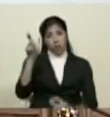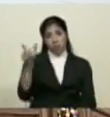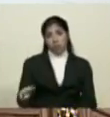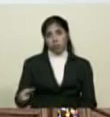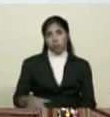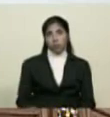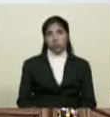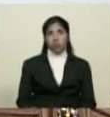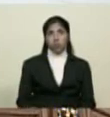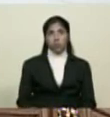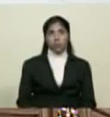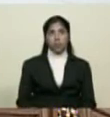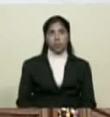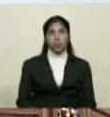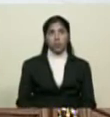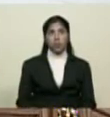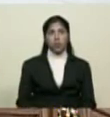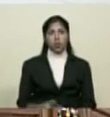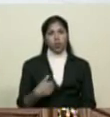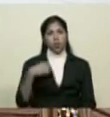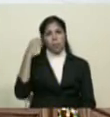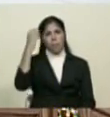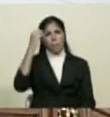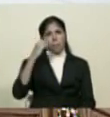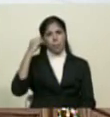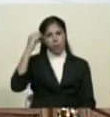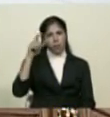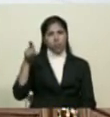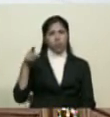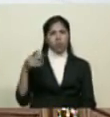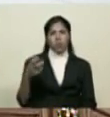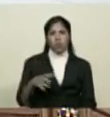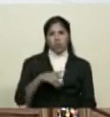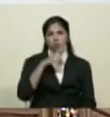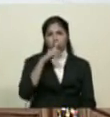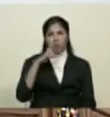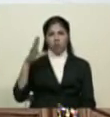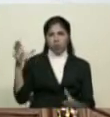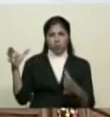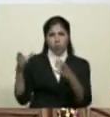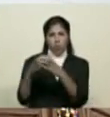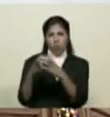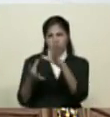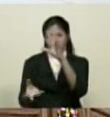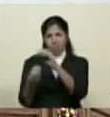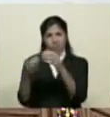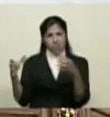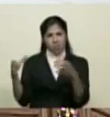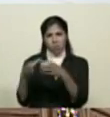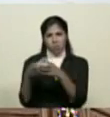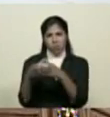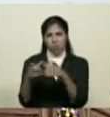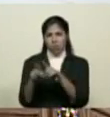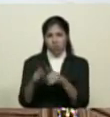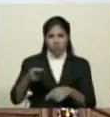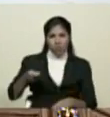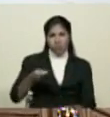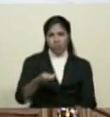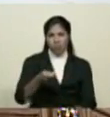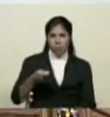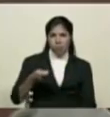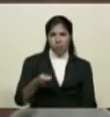diría que los delitos más visibles de esa mafia, de ese cartel que se enquistó ahí, era la extorsión, el tráfico